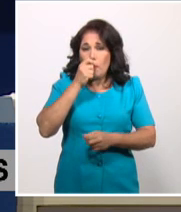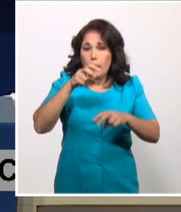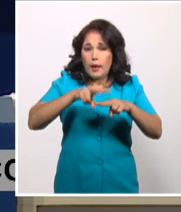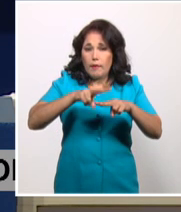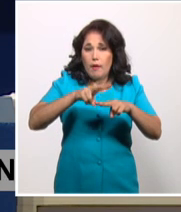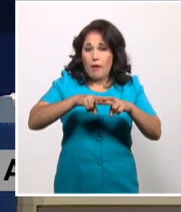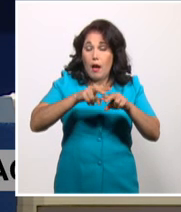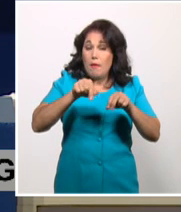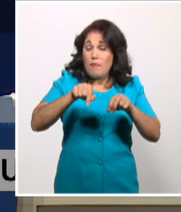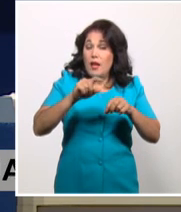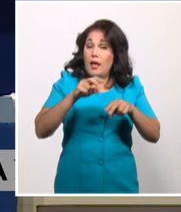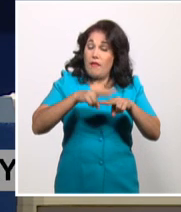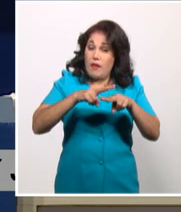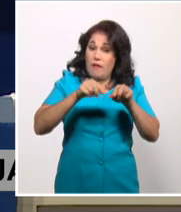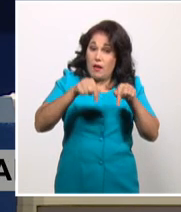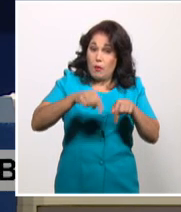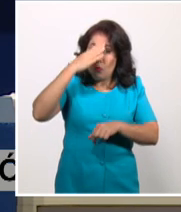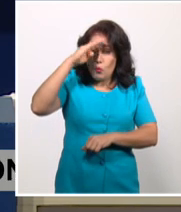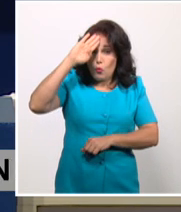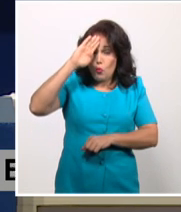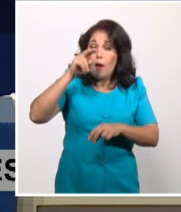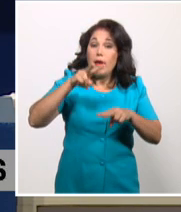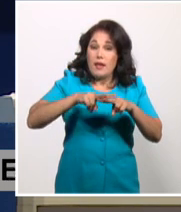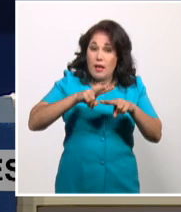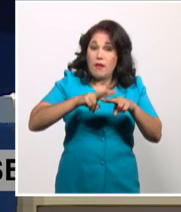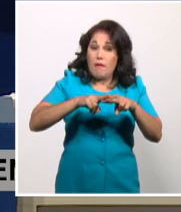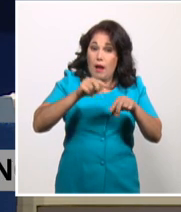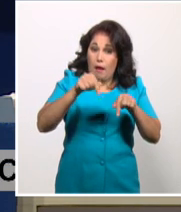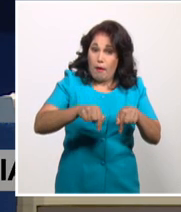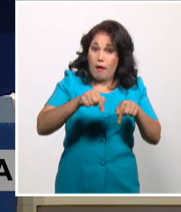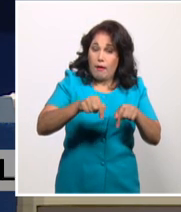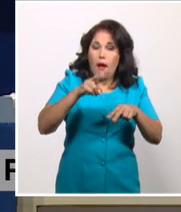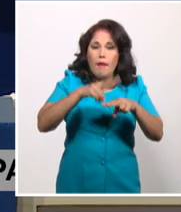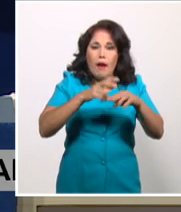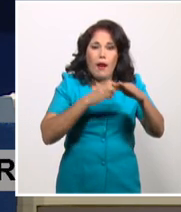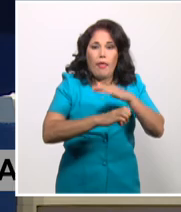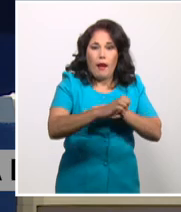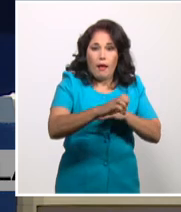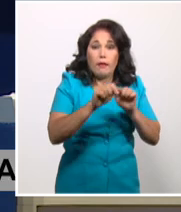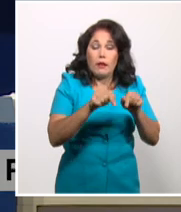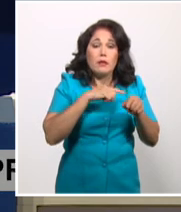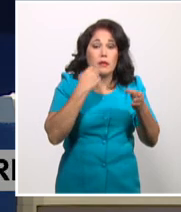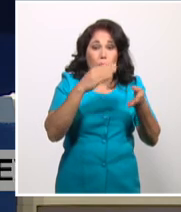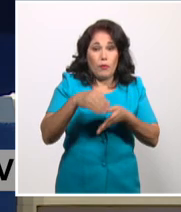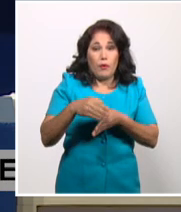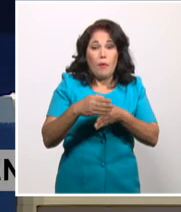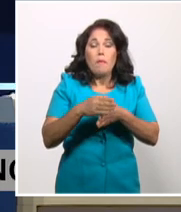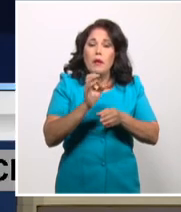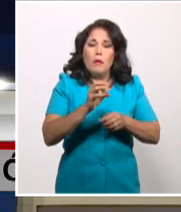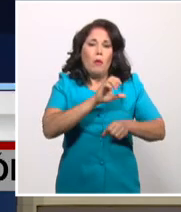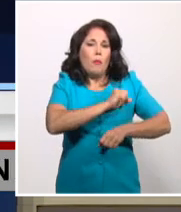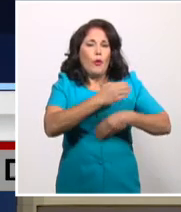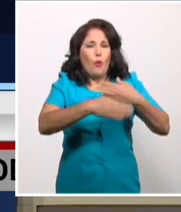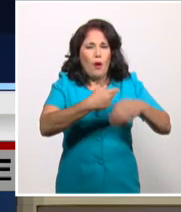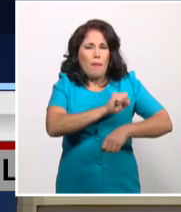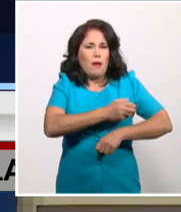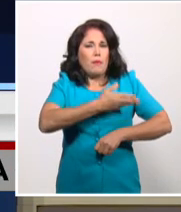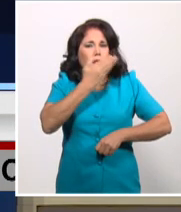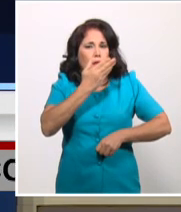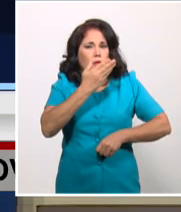cubano de 89 años, residente aquí en La Habana, en Habana del Este, con antecedentes de hipertensión arterial y